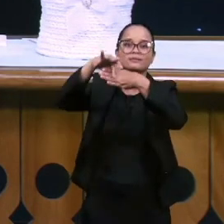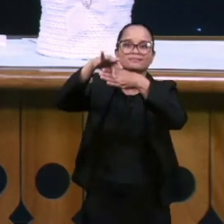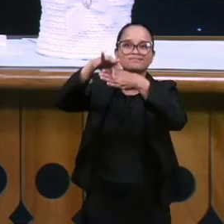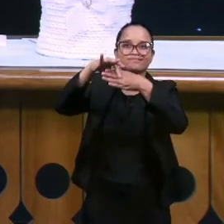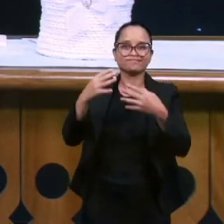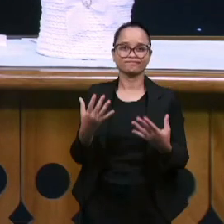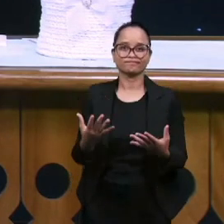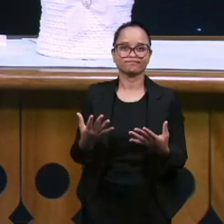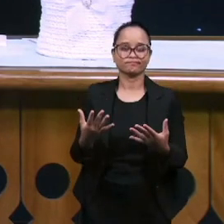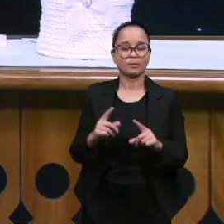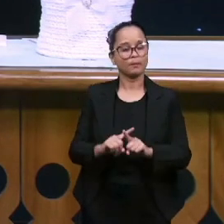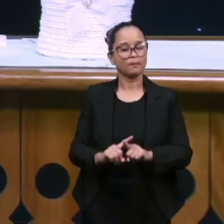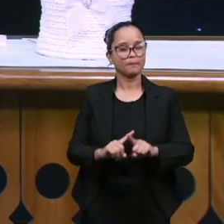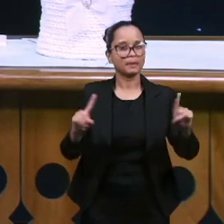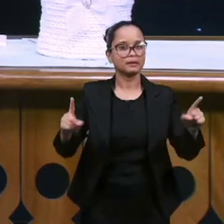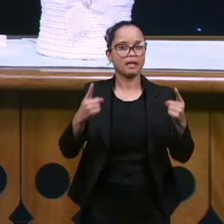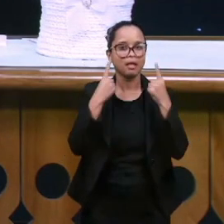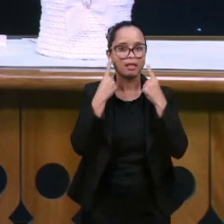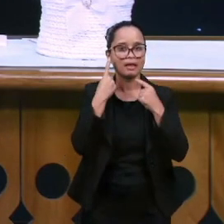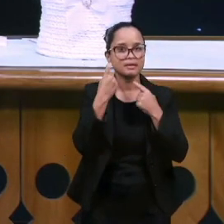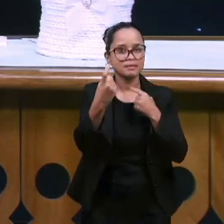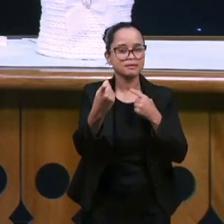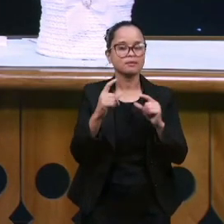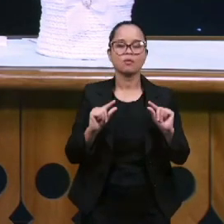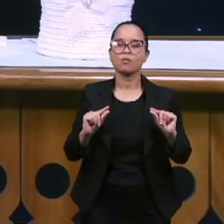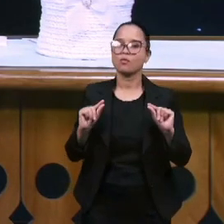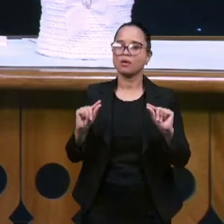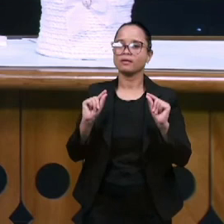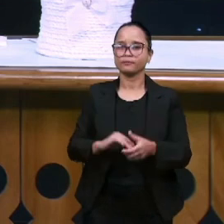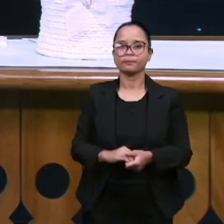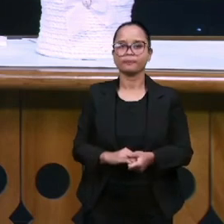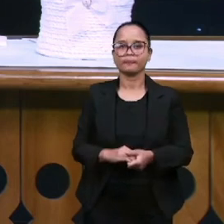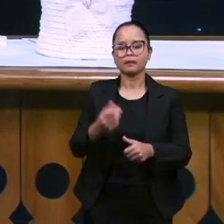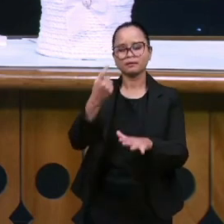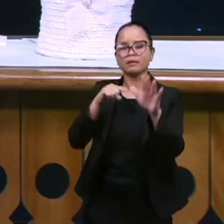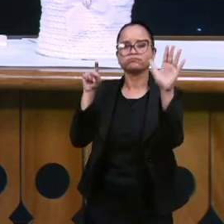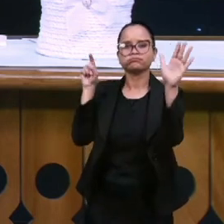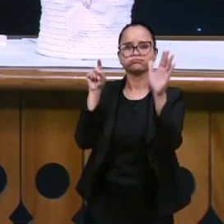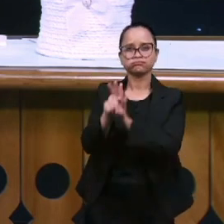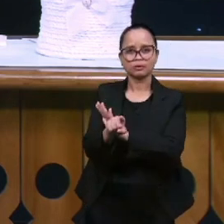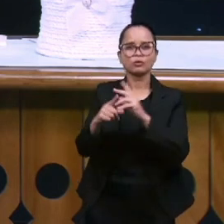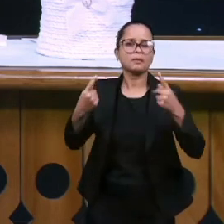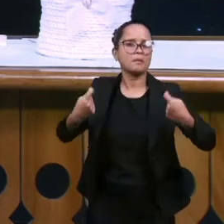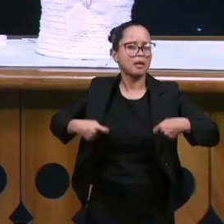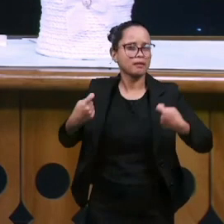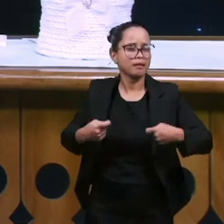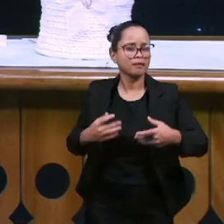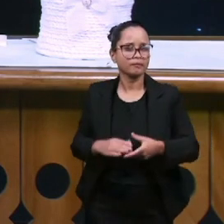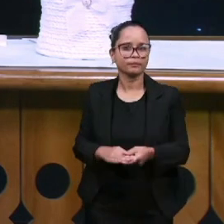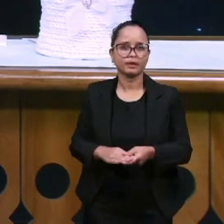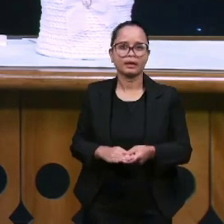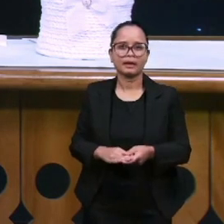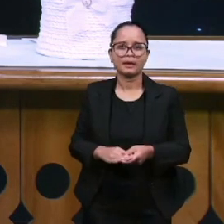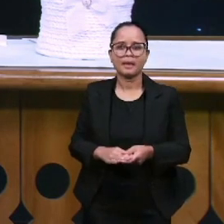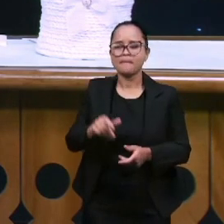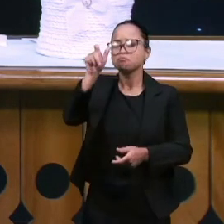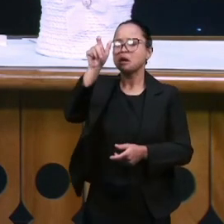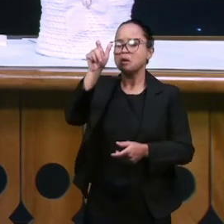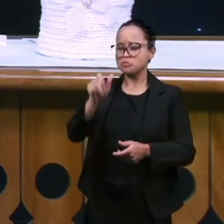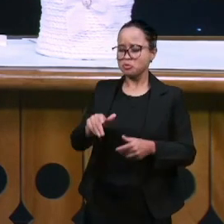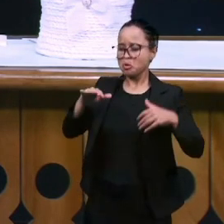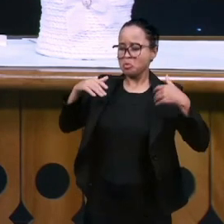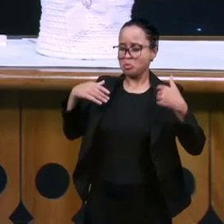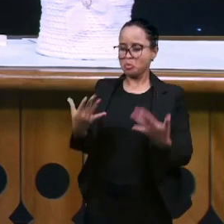Y es interesante, mis hermanos, esa pregunta que ellos debían haberse hecho, evidentemente. ¿Quién va a sustituir a